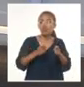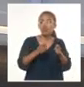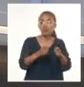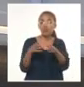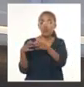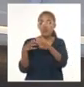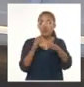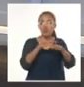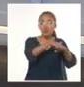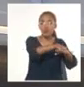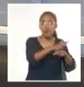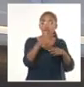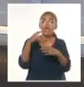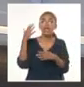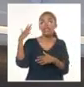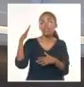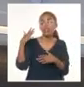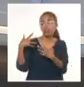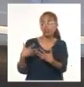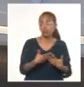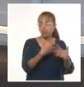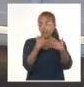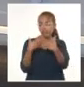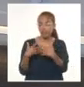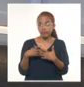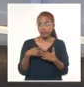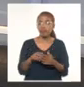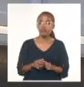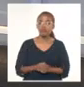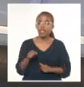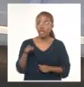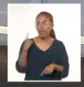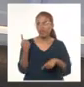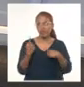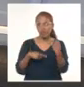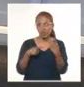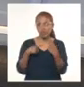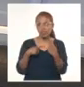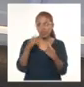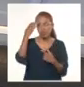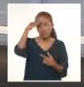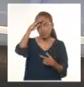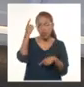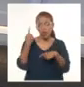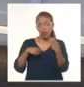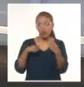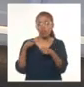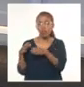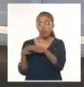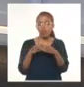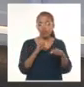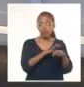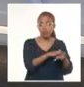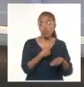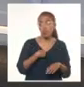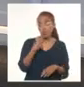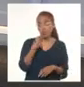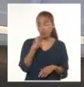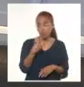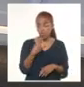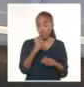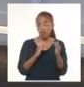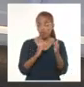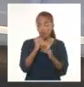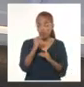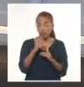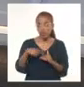y Trump es especialmente antiinmigrante. Lo que sí puedo decir categóricamente es que nadie se confíe